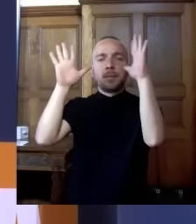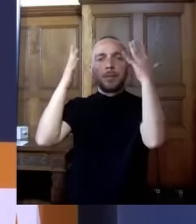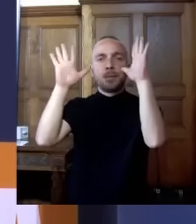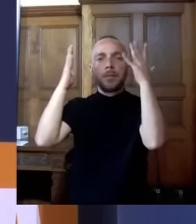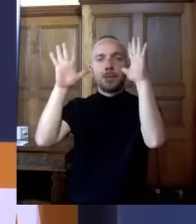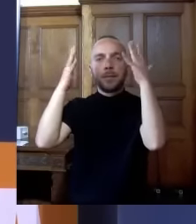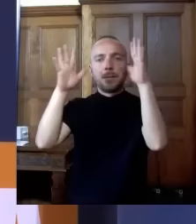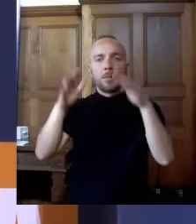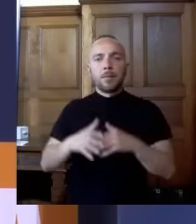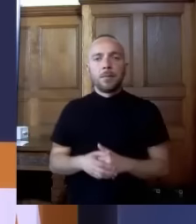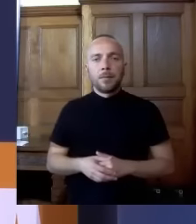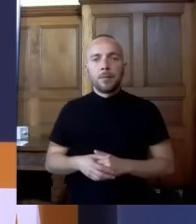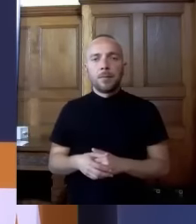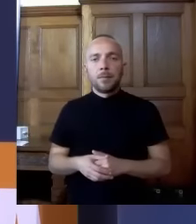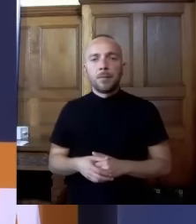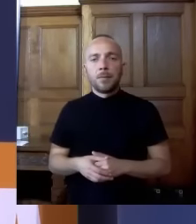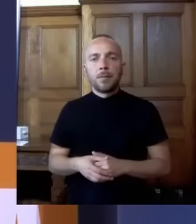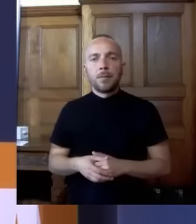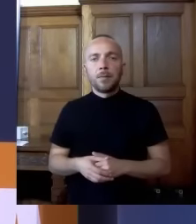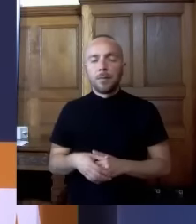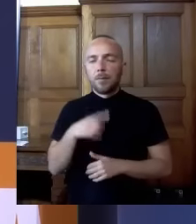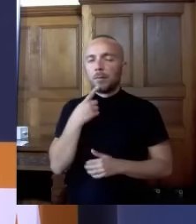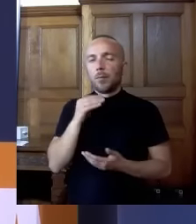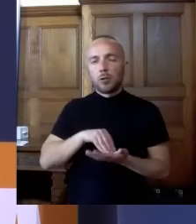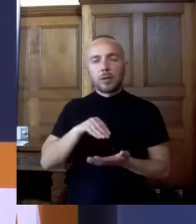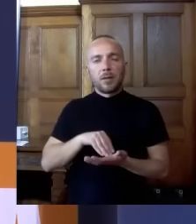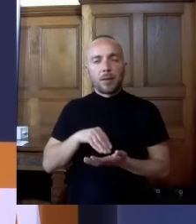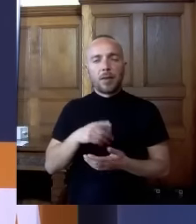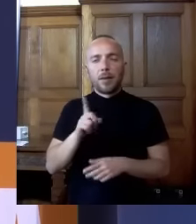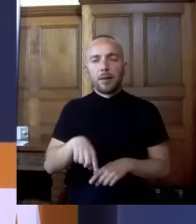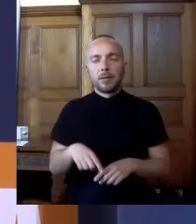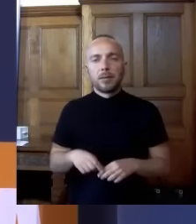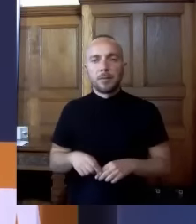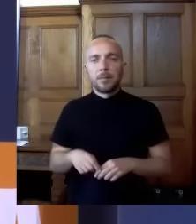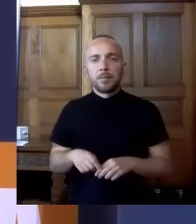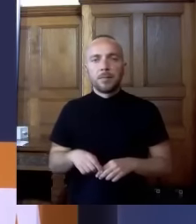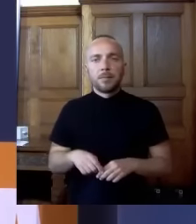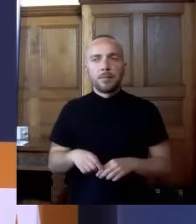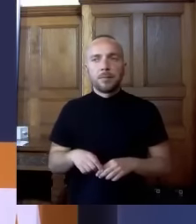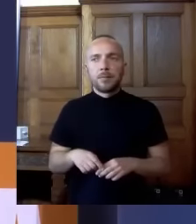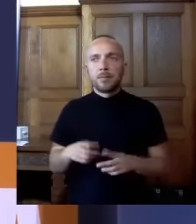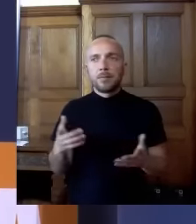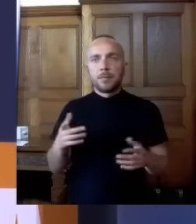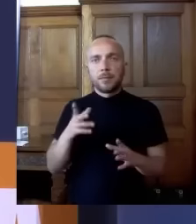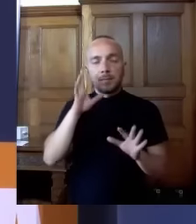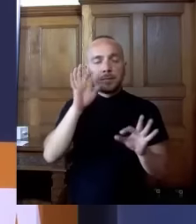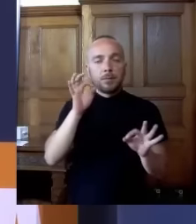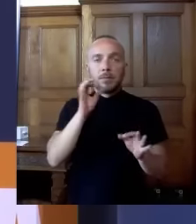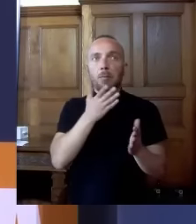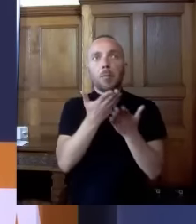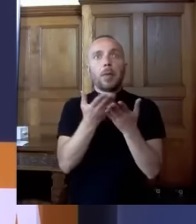verdad lo hemos dicho muchas veces también es Es que es muy razonable y no es mucho